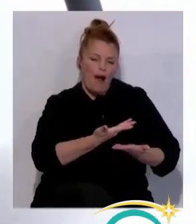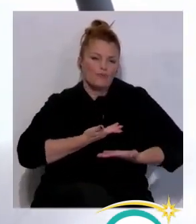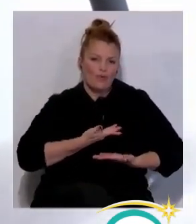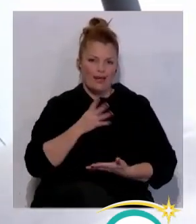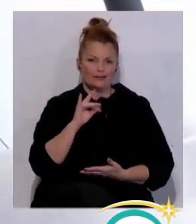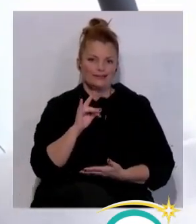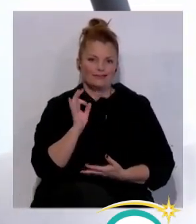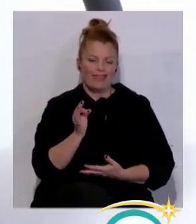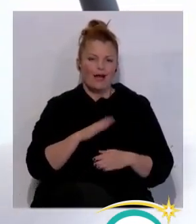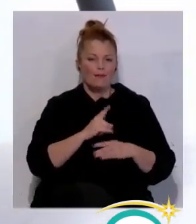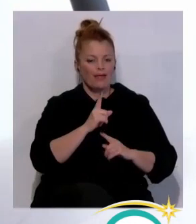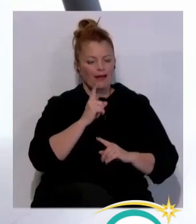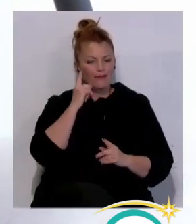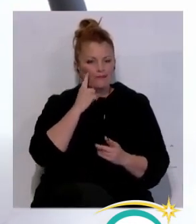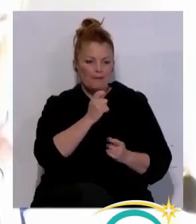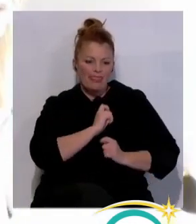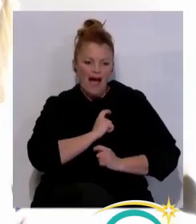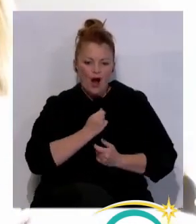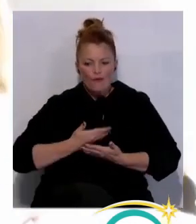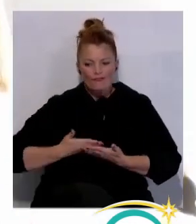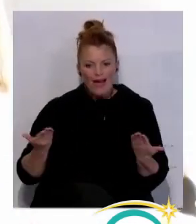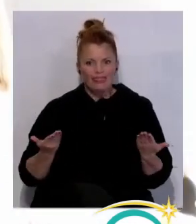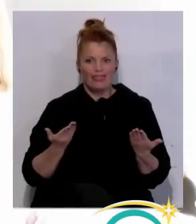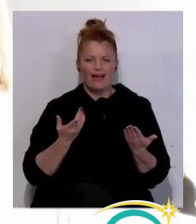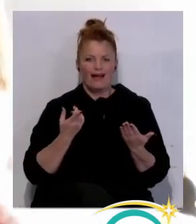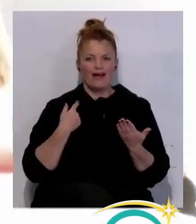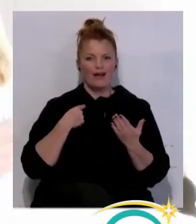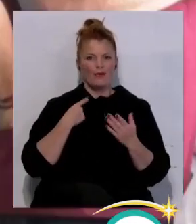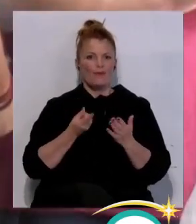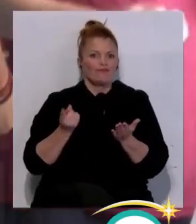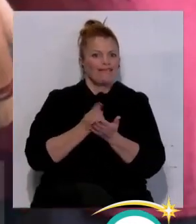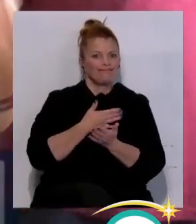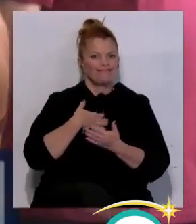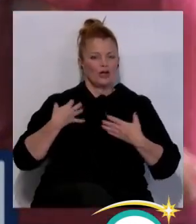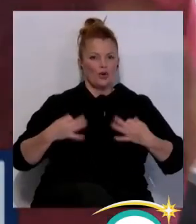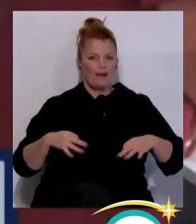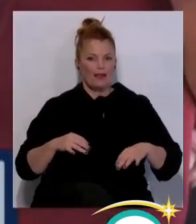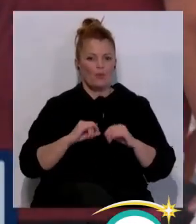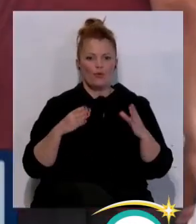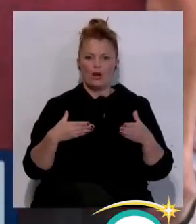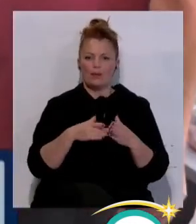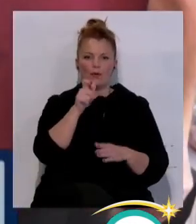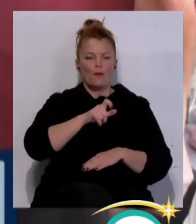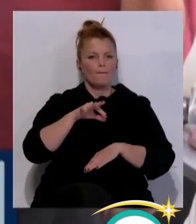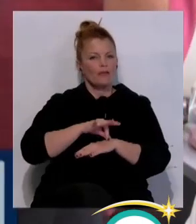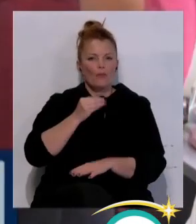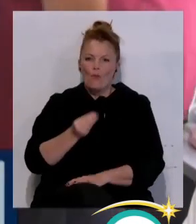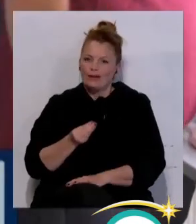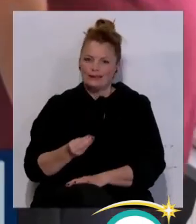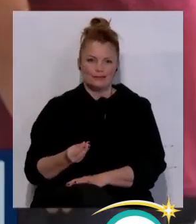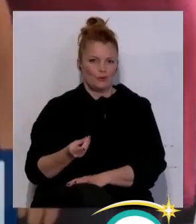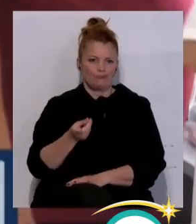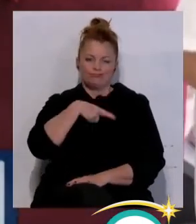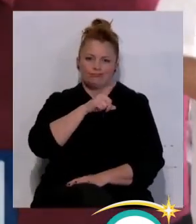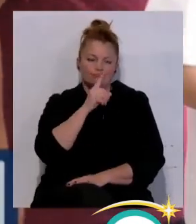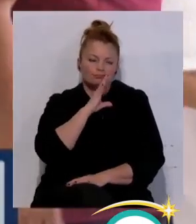Porque te da un poco de confianza el retomar la normalidad, ¿no? Tenemos un equipo médico buenísimo, ellas son estupendas,